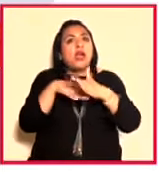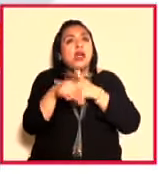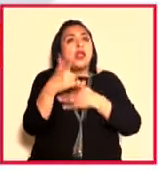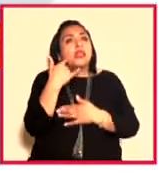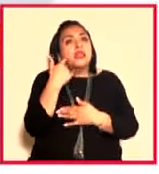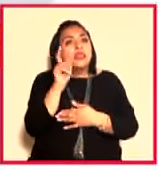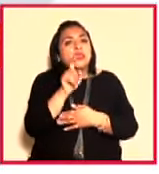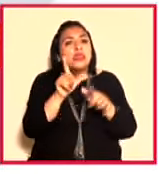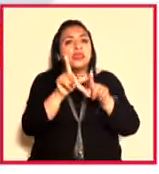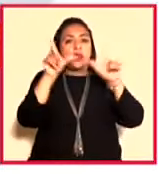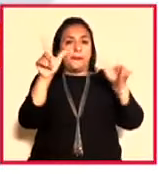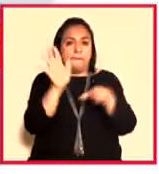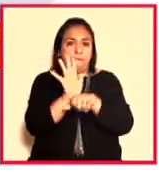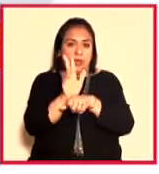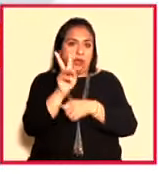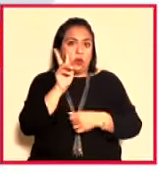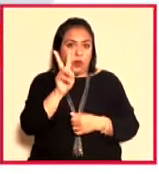escoger la película.